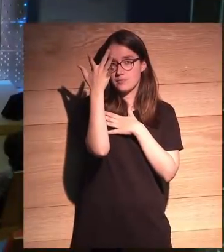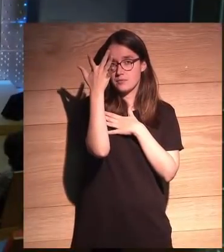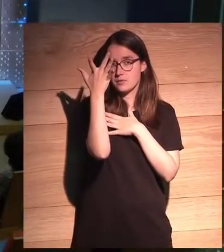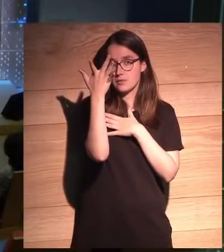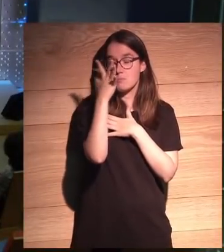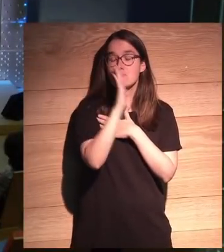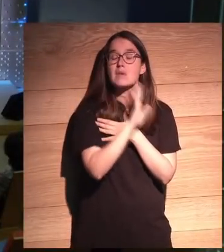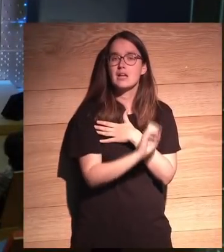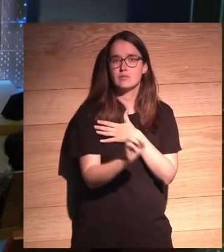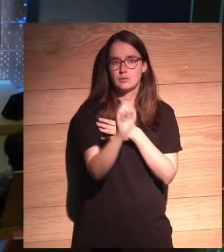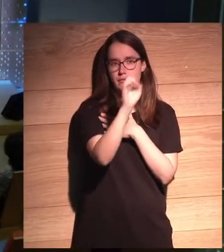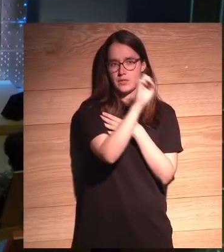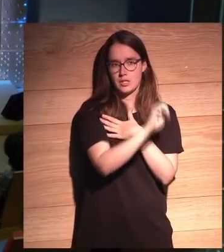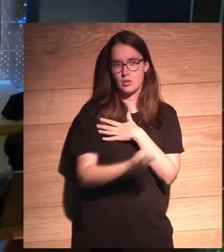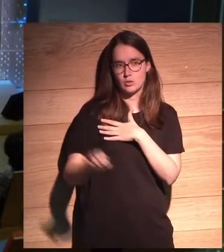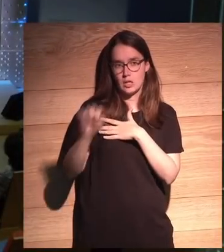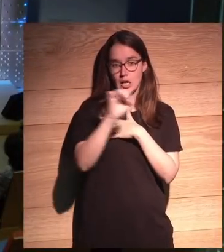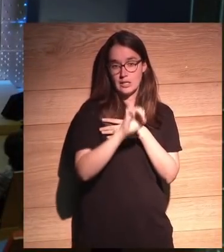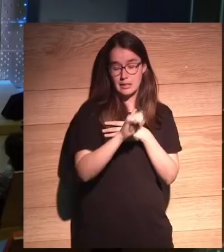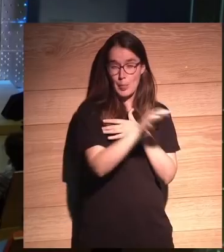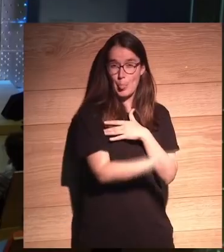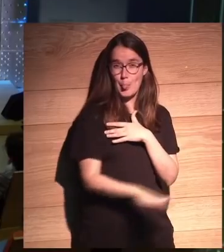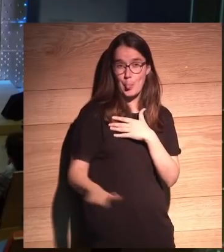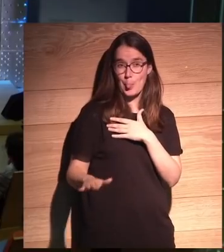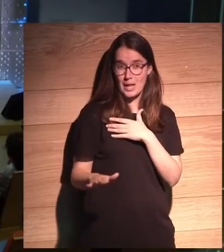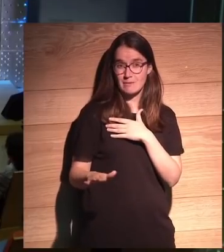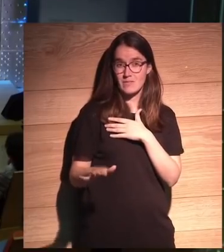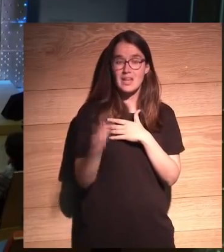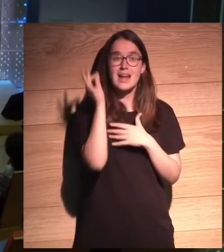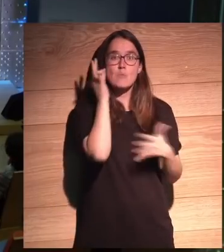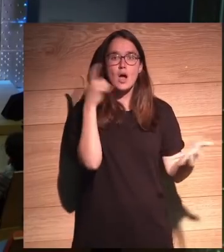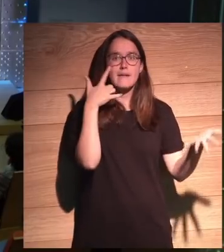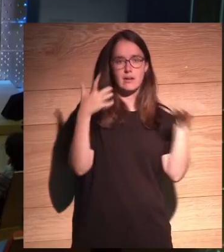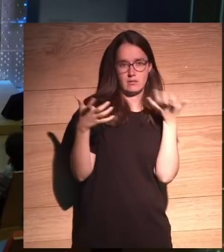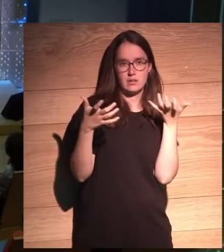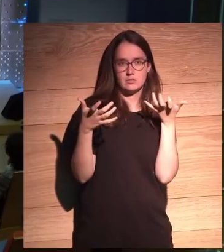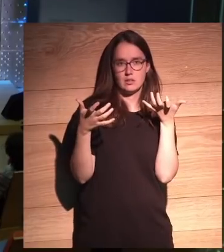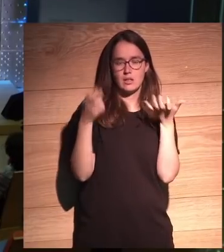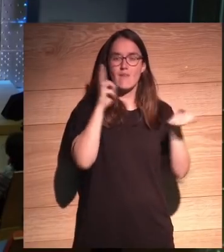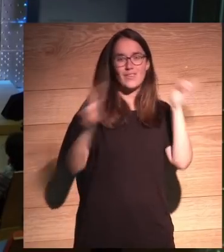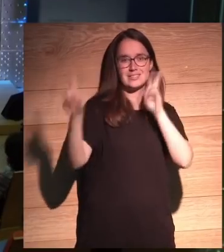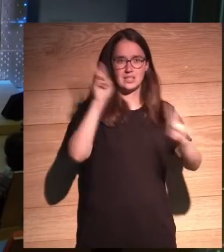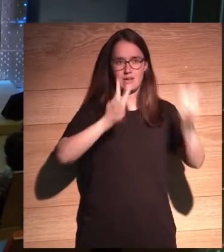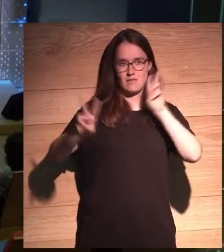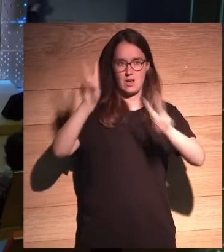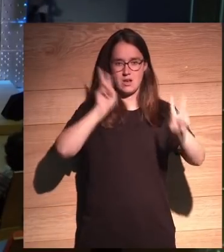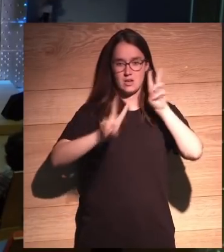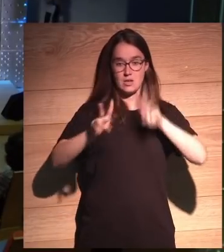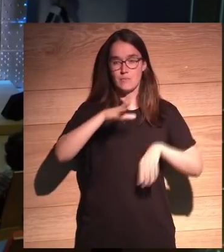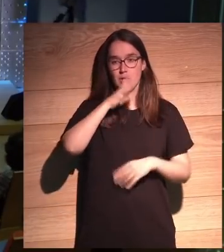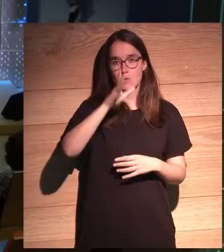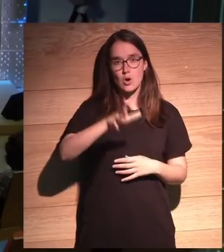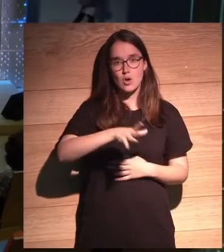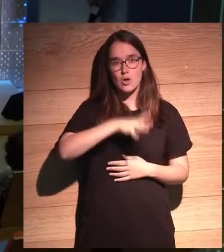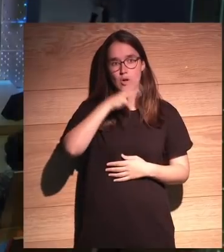absolutamente genial el intentar que desde la infancia la mujer artista vaya siendo visible, porque